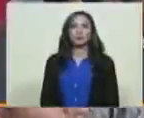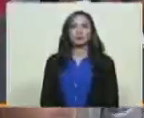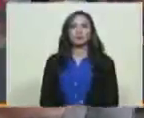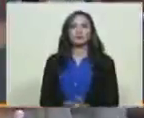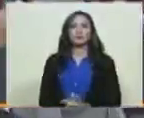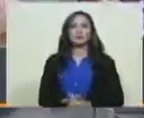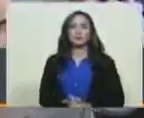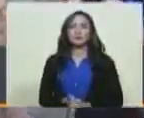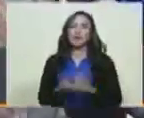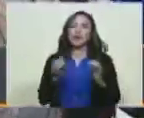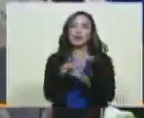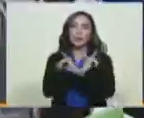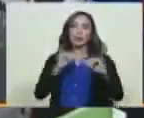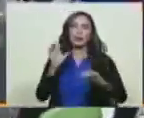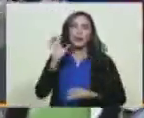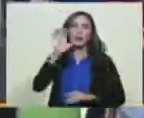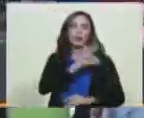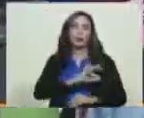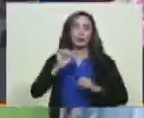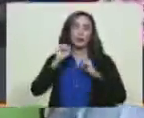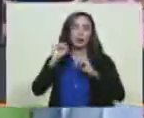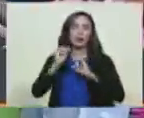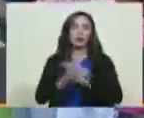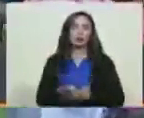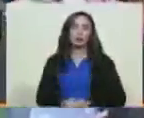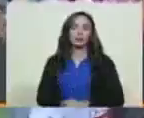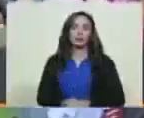y defenderse es socialista